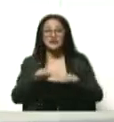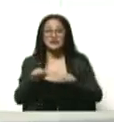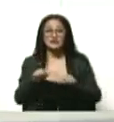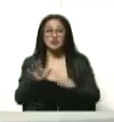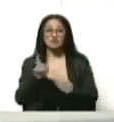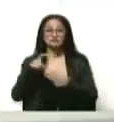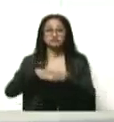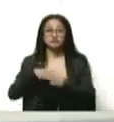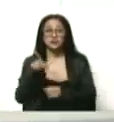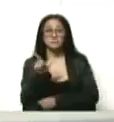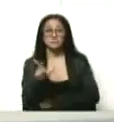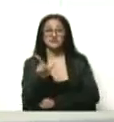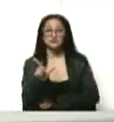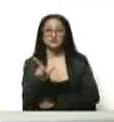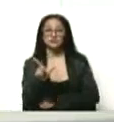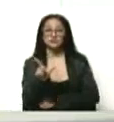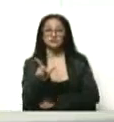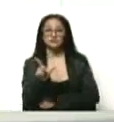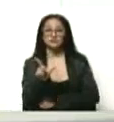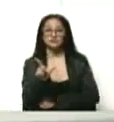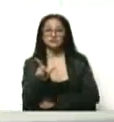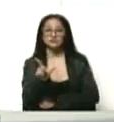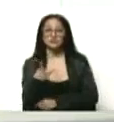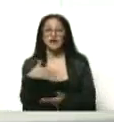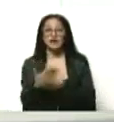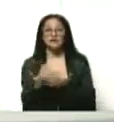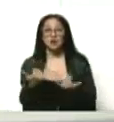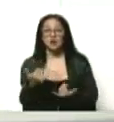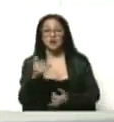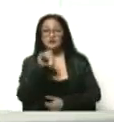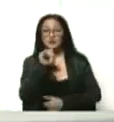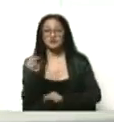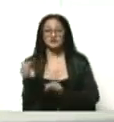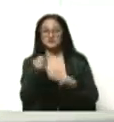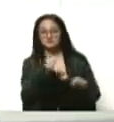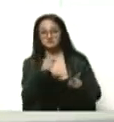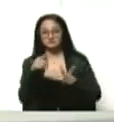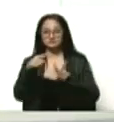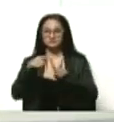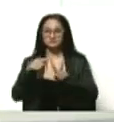Partido Socialista Unido de Venezuela. Es la información y con ella retornamos. Adelante.